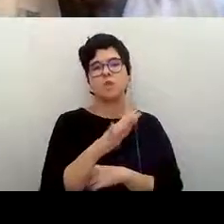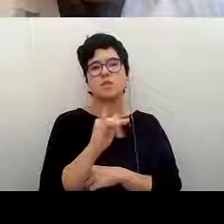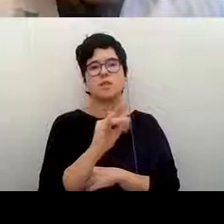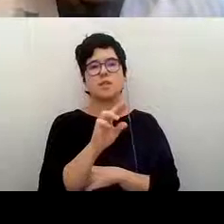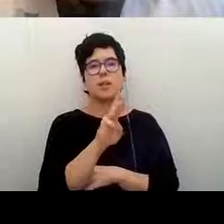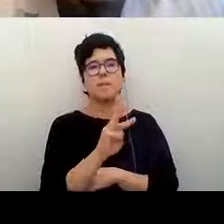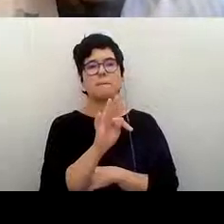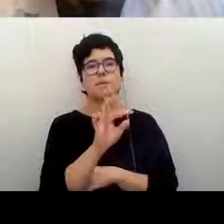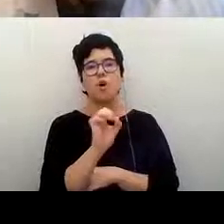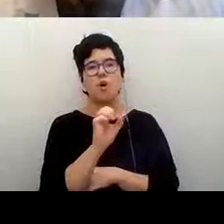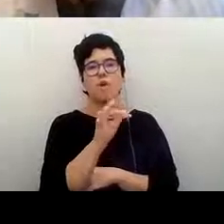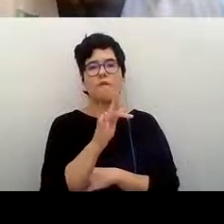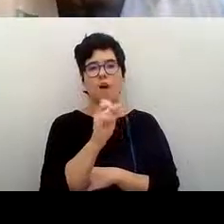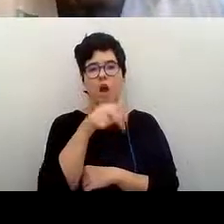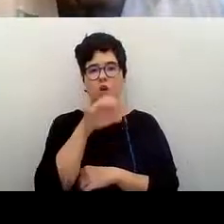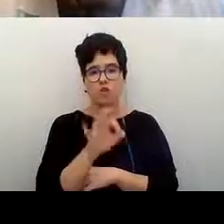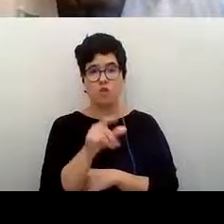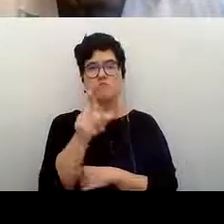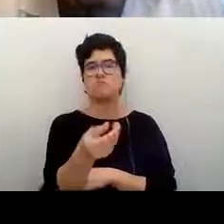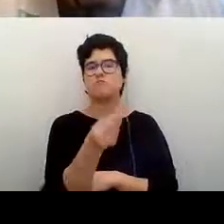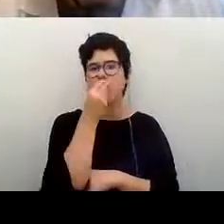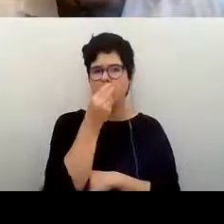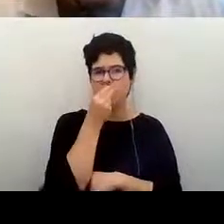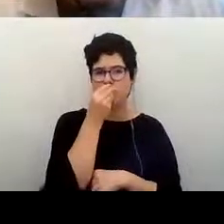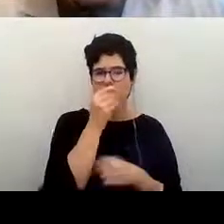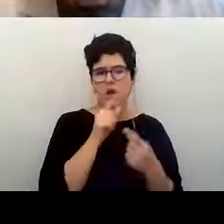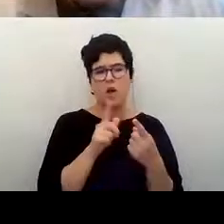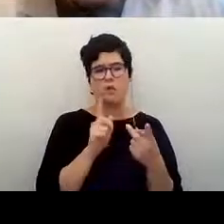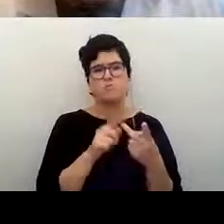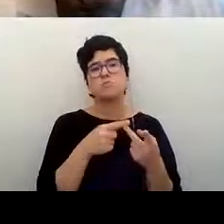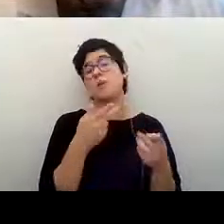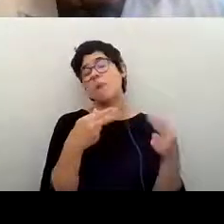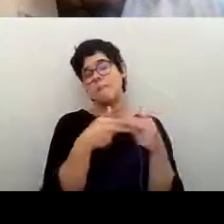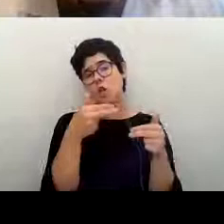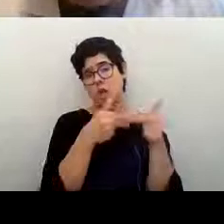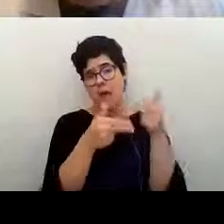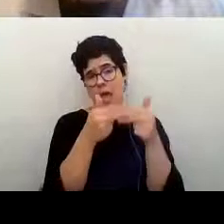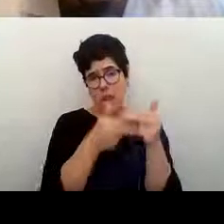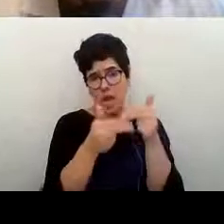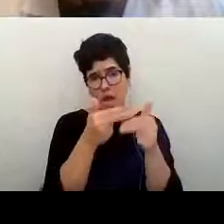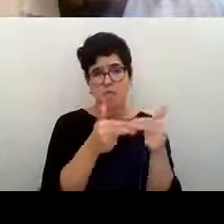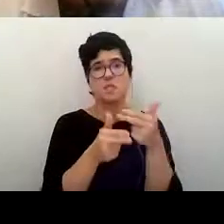que está muy presente evidentemente en determinados alimentos, sobre todo en alimentos de tipo proteico, en alimentos ricos en